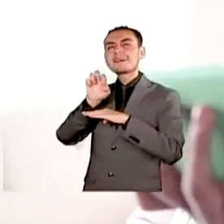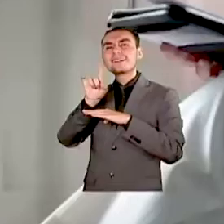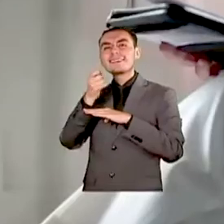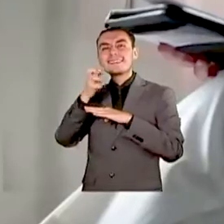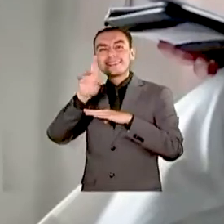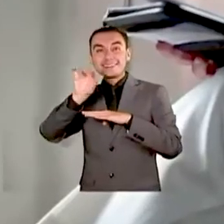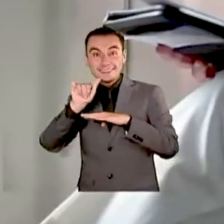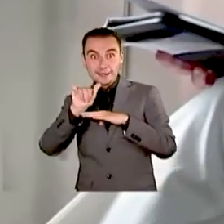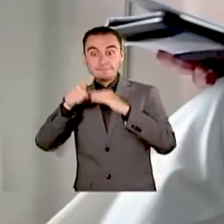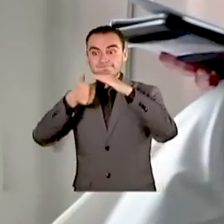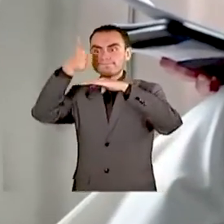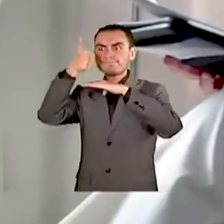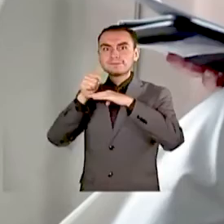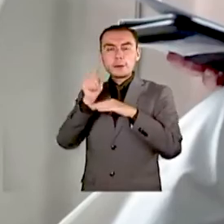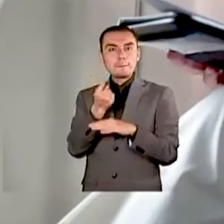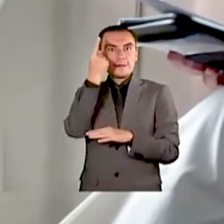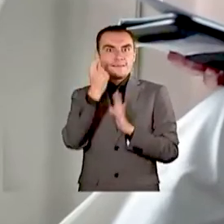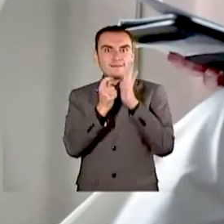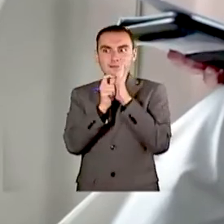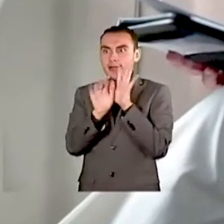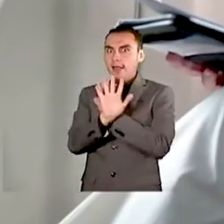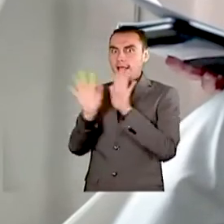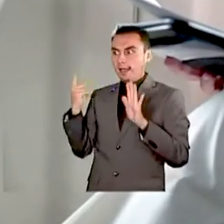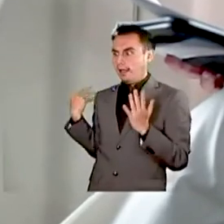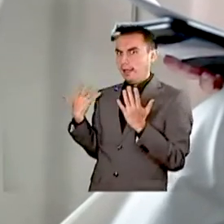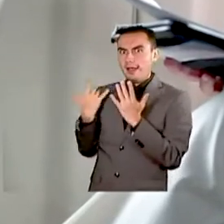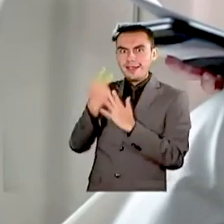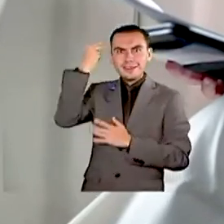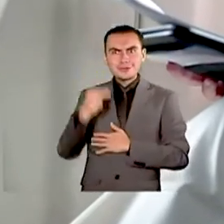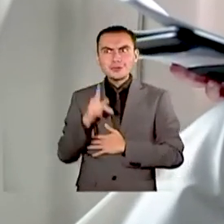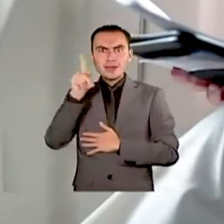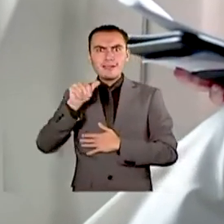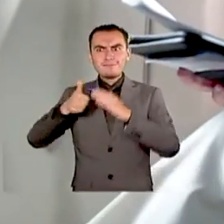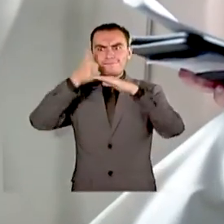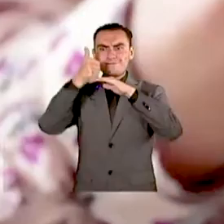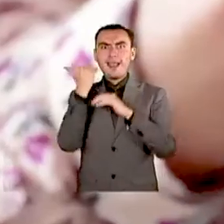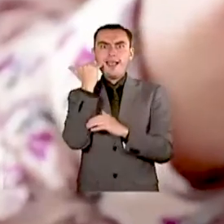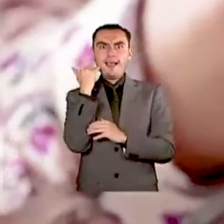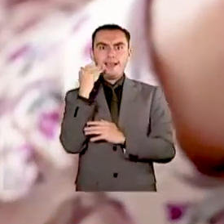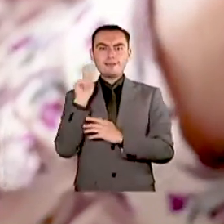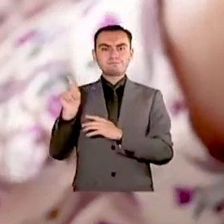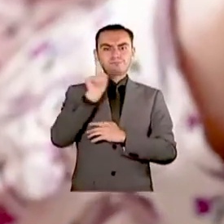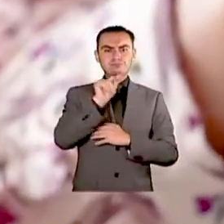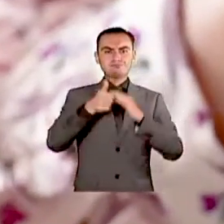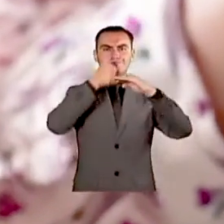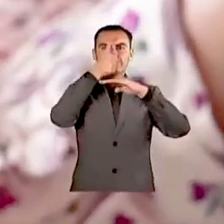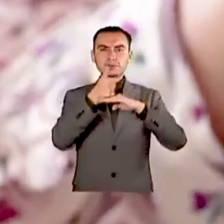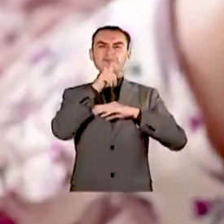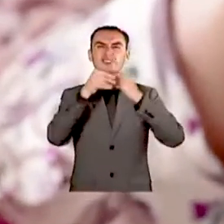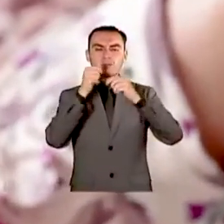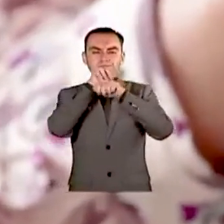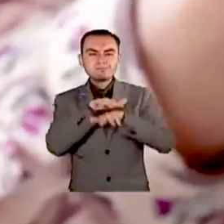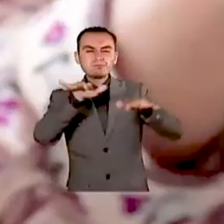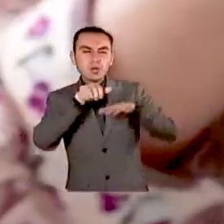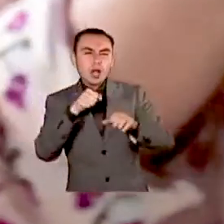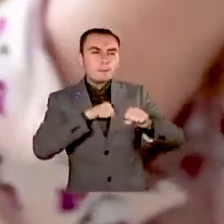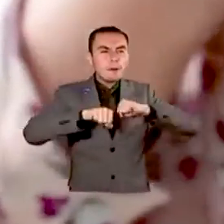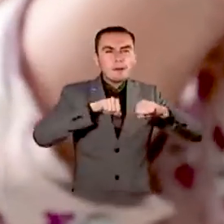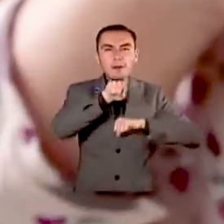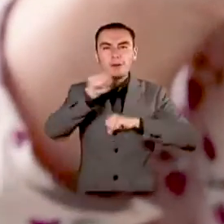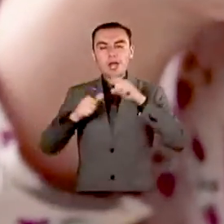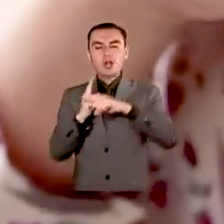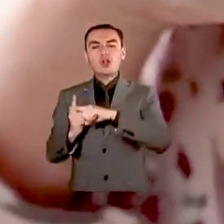Cabello Blanco, como primera mujer en ocupar el cargo, estructuró y puso en marcha la estrategia Pro Mujeres,